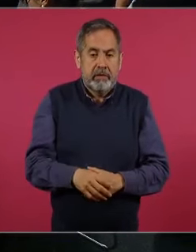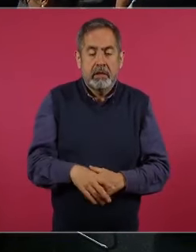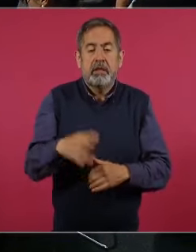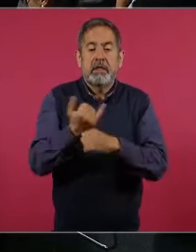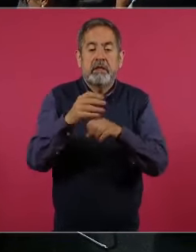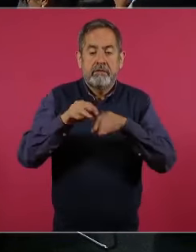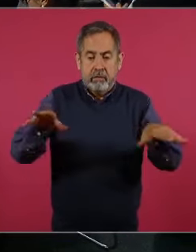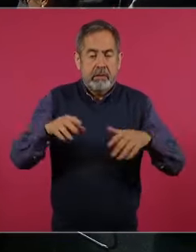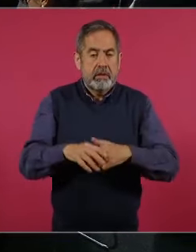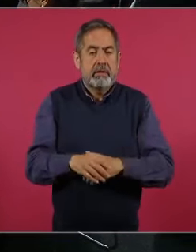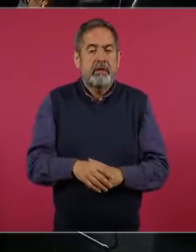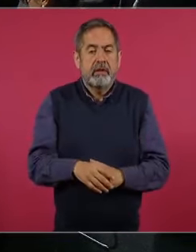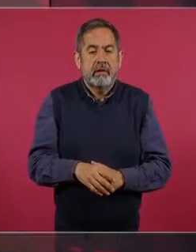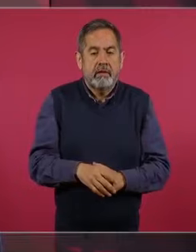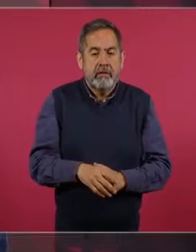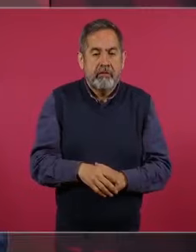informarles que